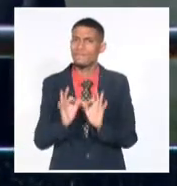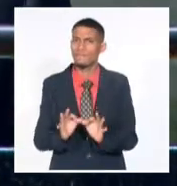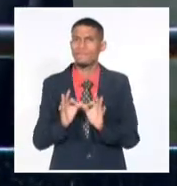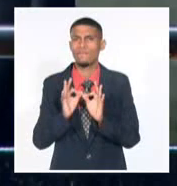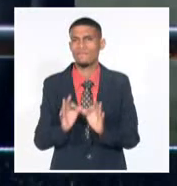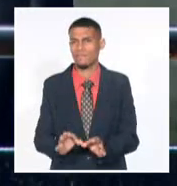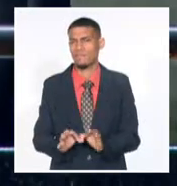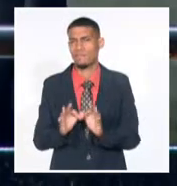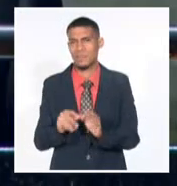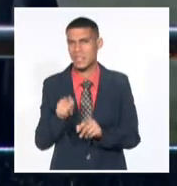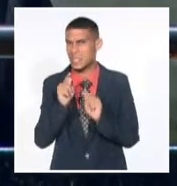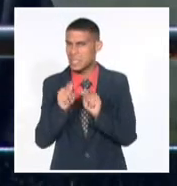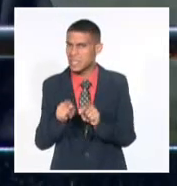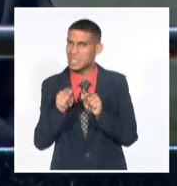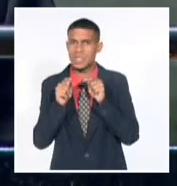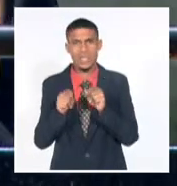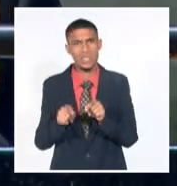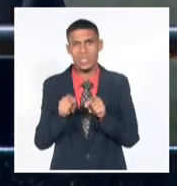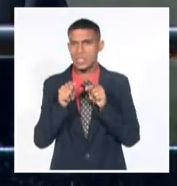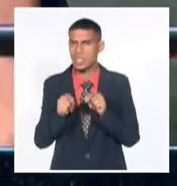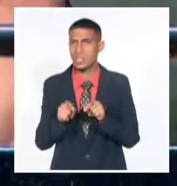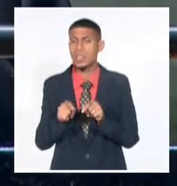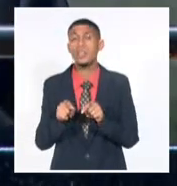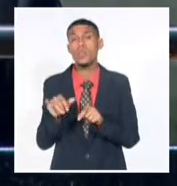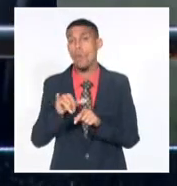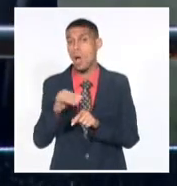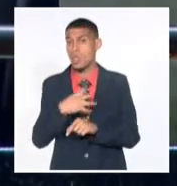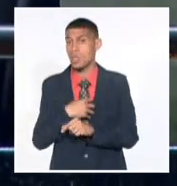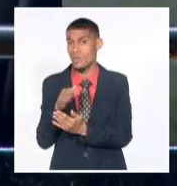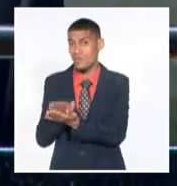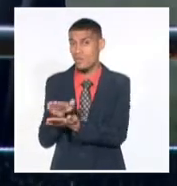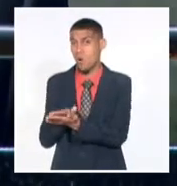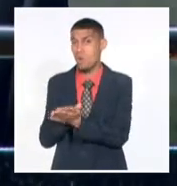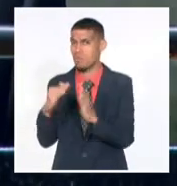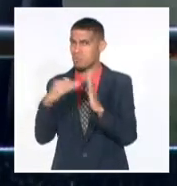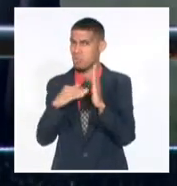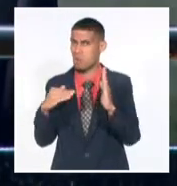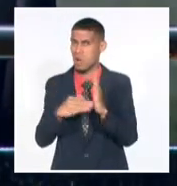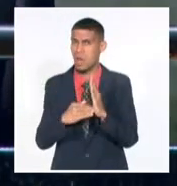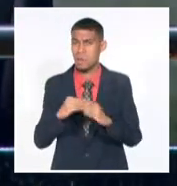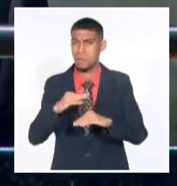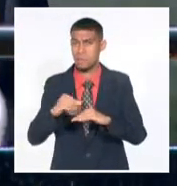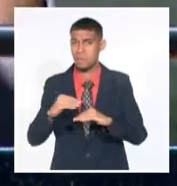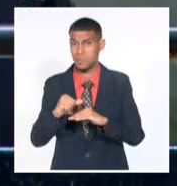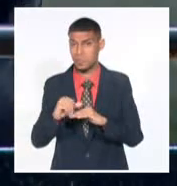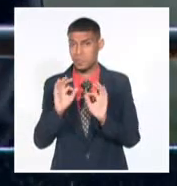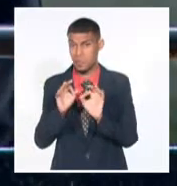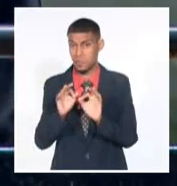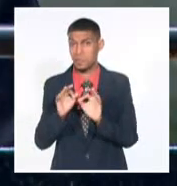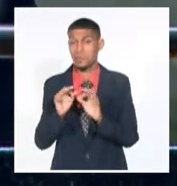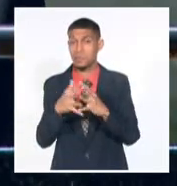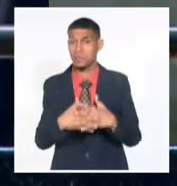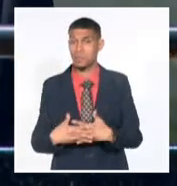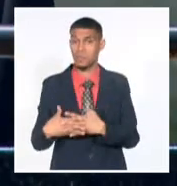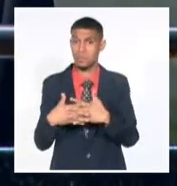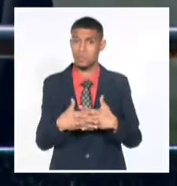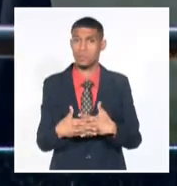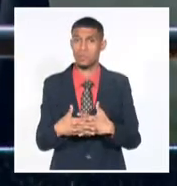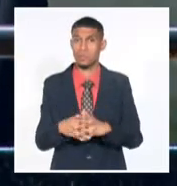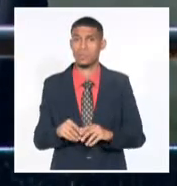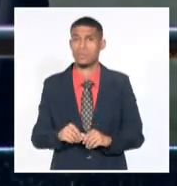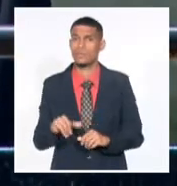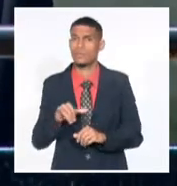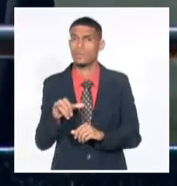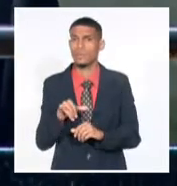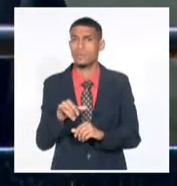manera pública y notoria fondos multimillonarios del presupuesto federal y de manera